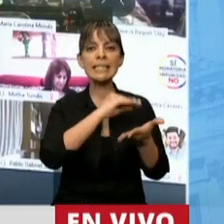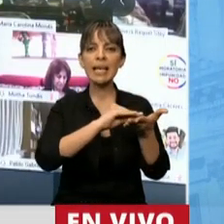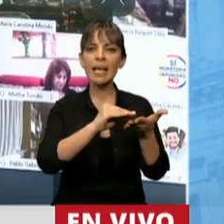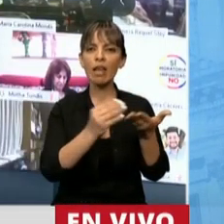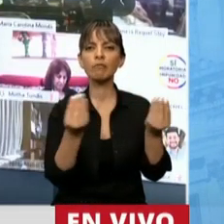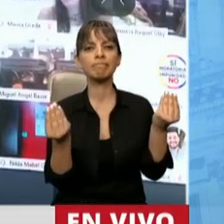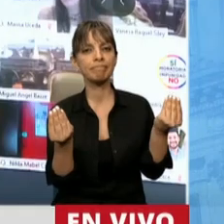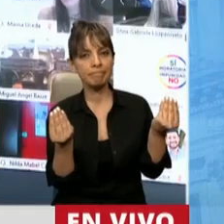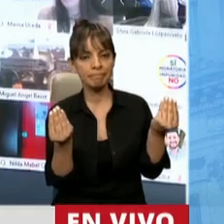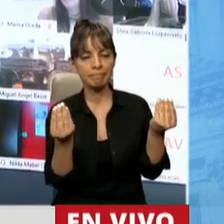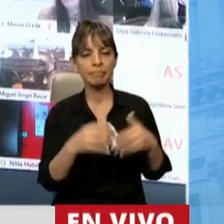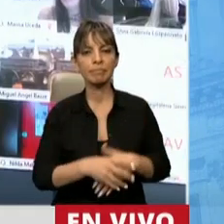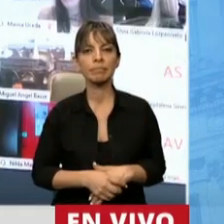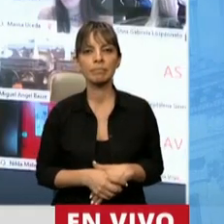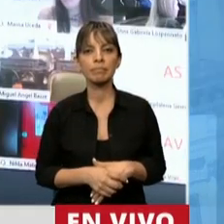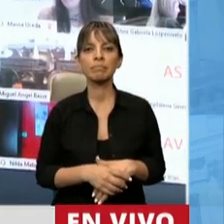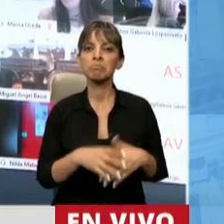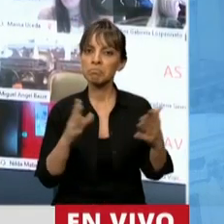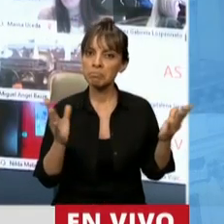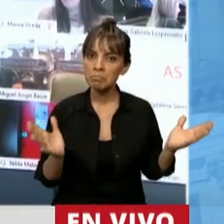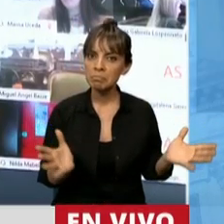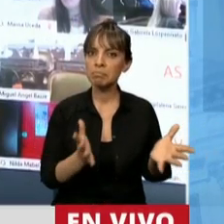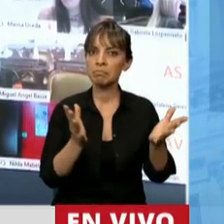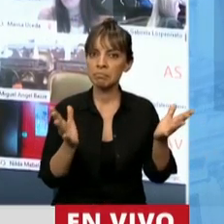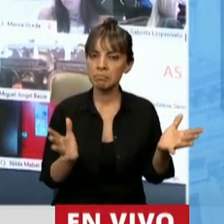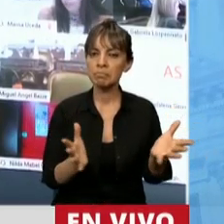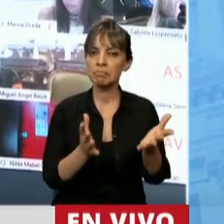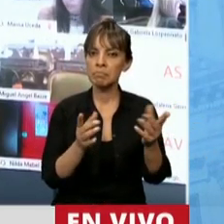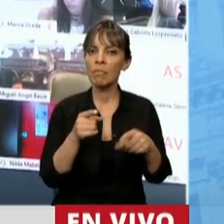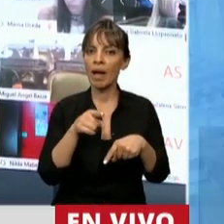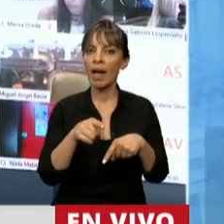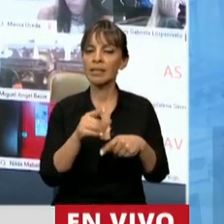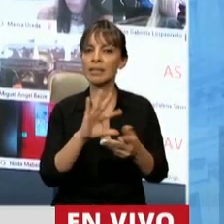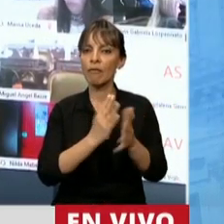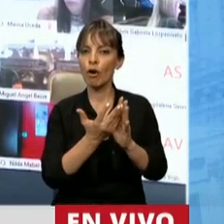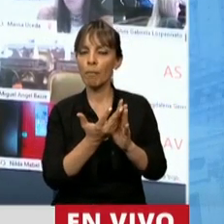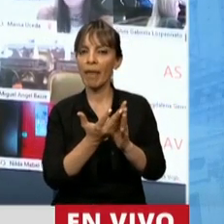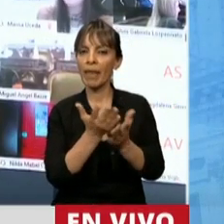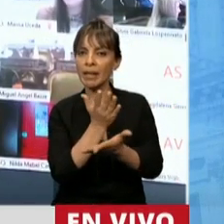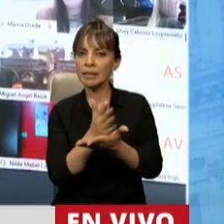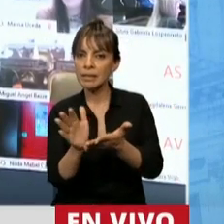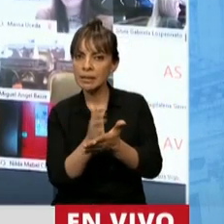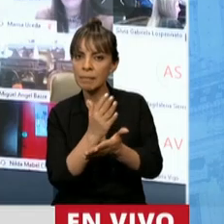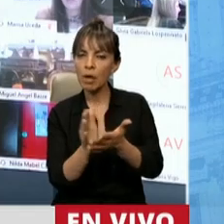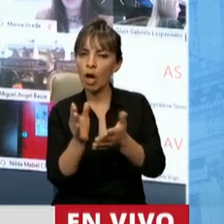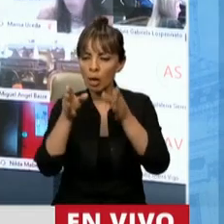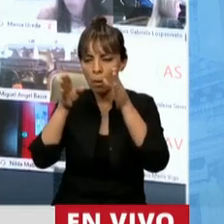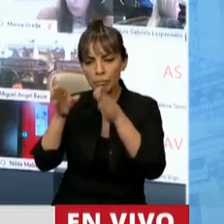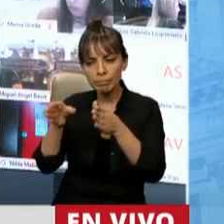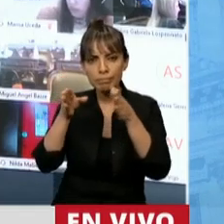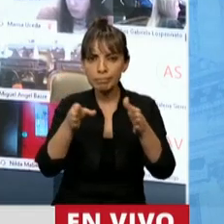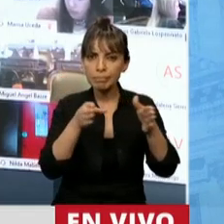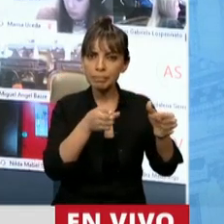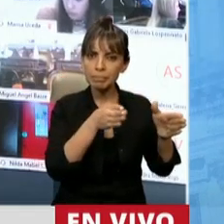Nación? Potenció esta segmentación, esta